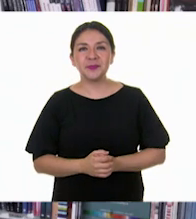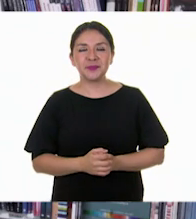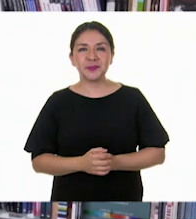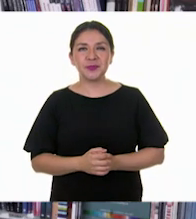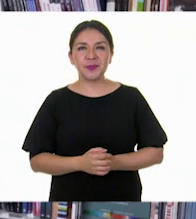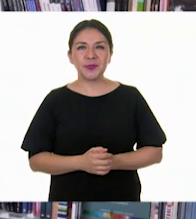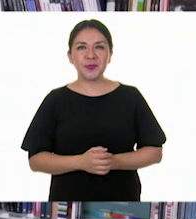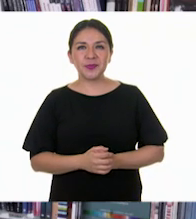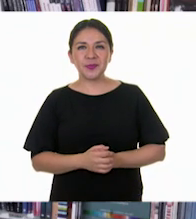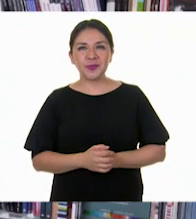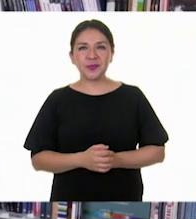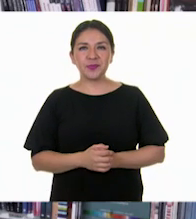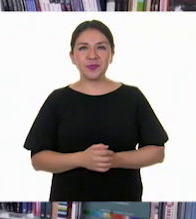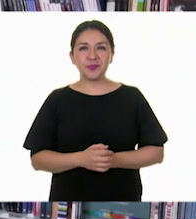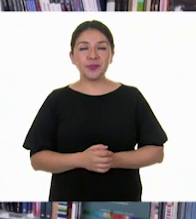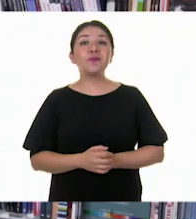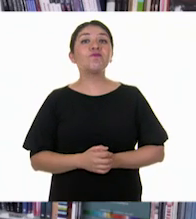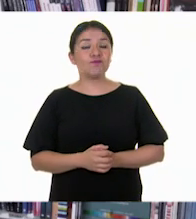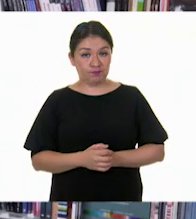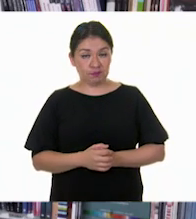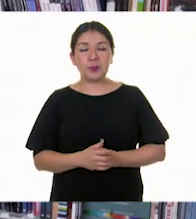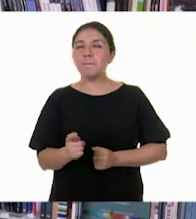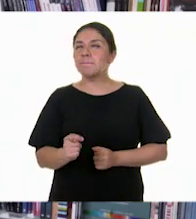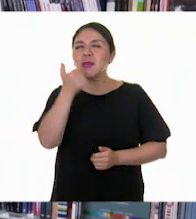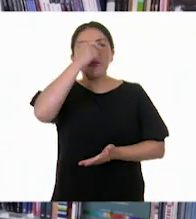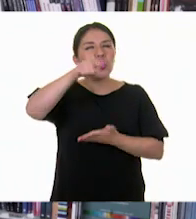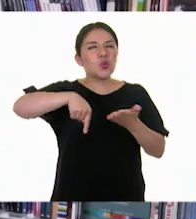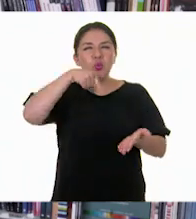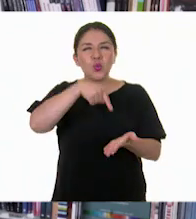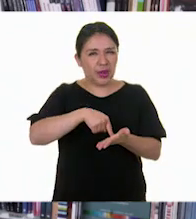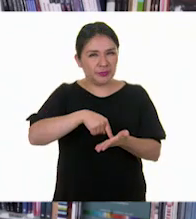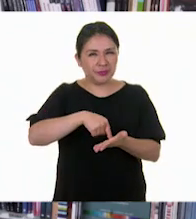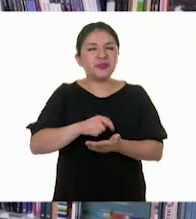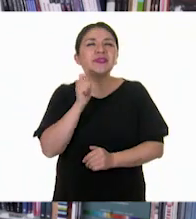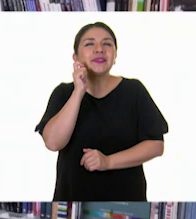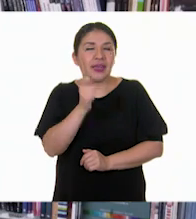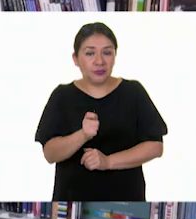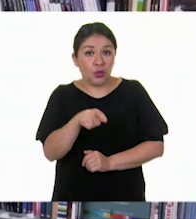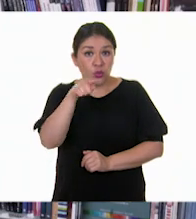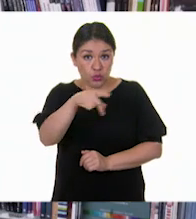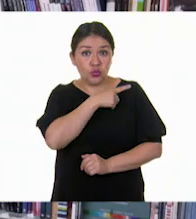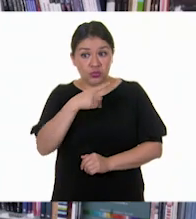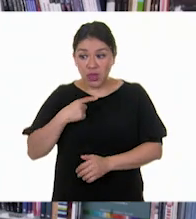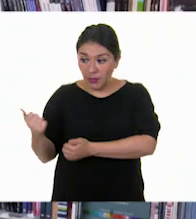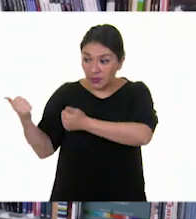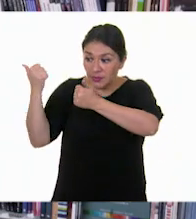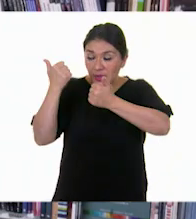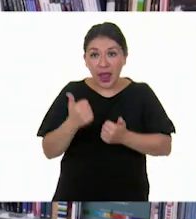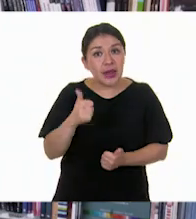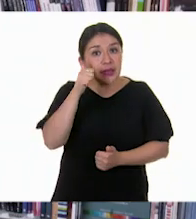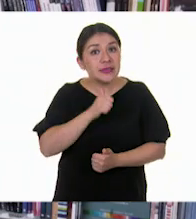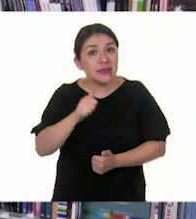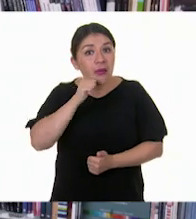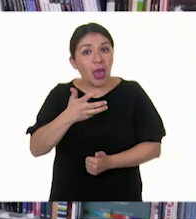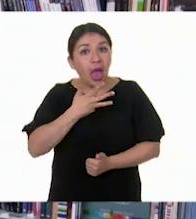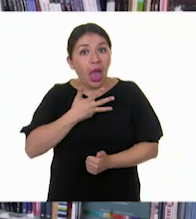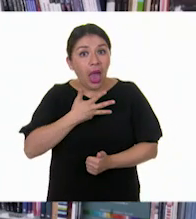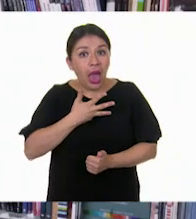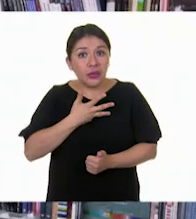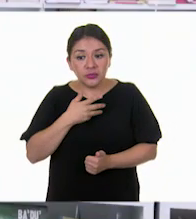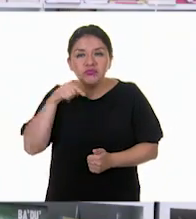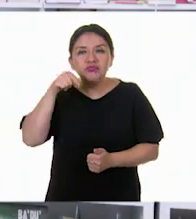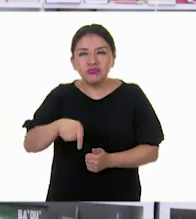Veamos. En primer lugar, usted debe de traer consigo, tener a la